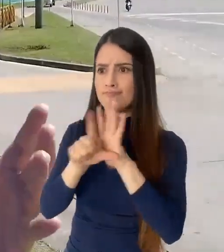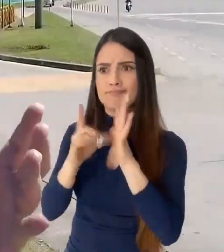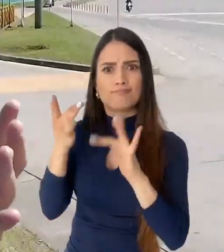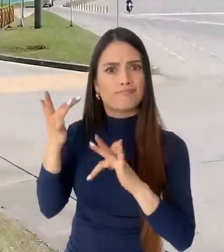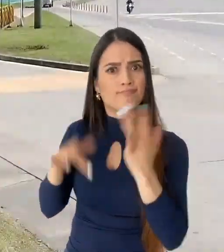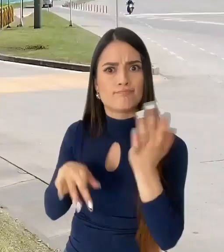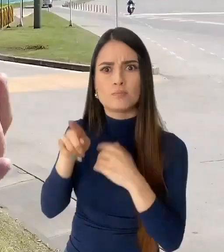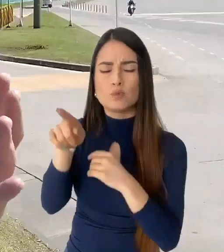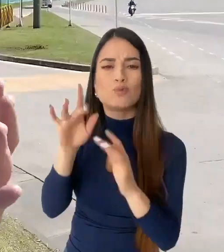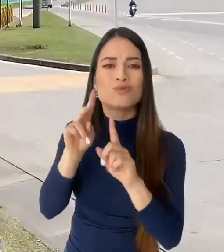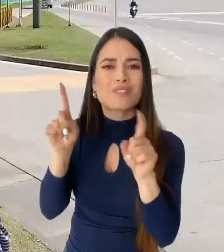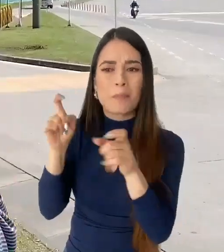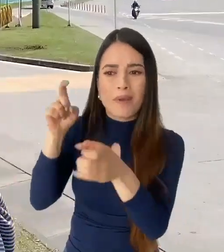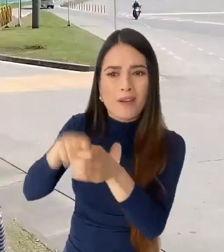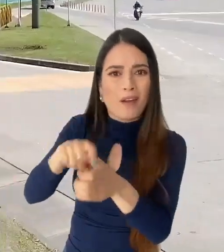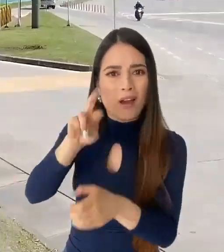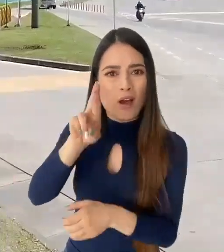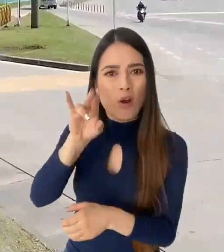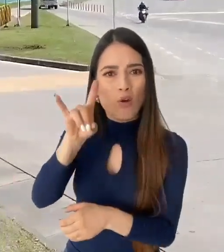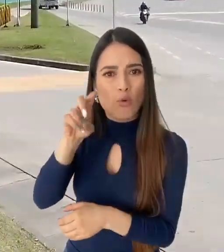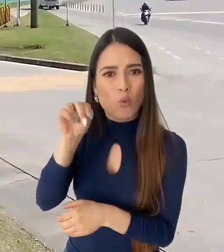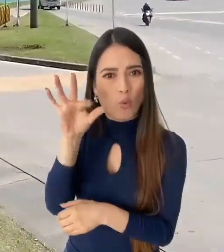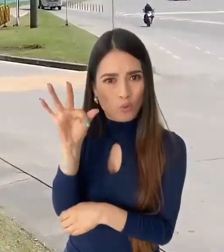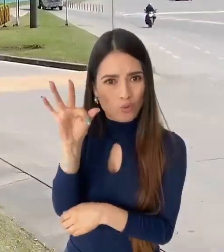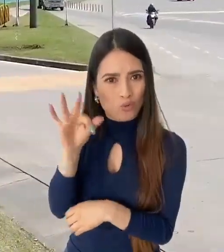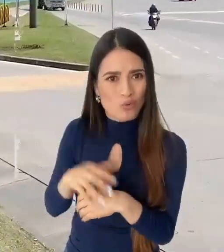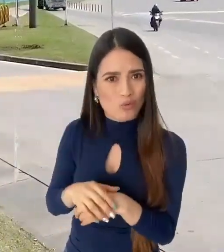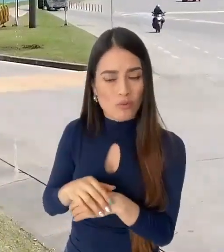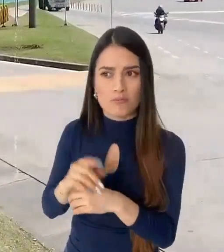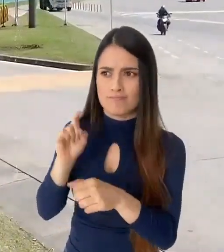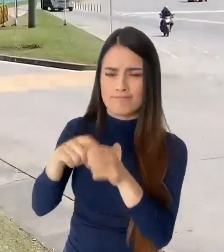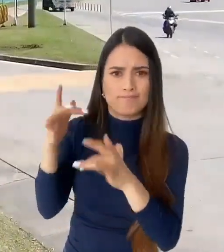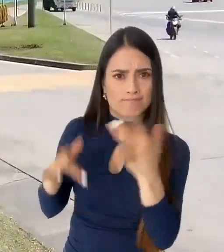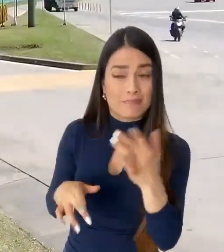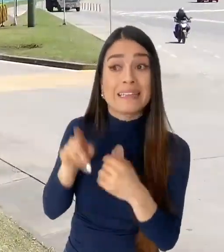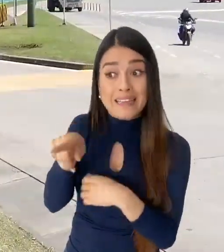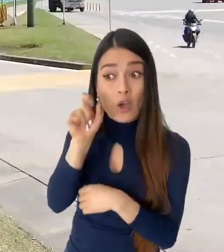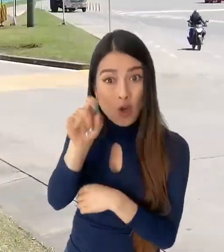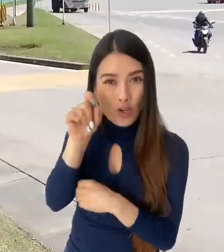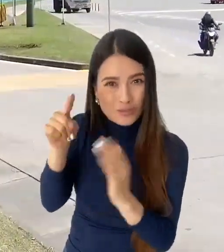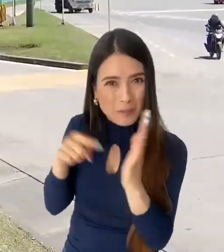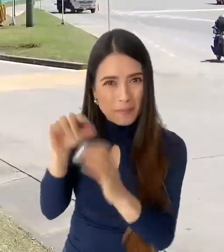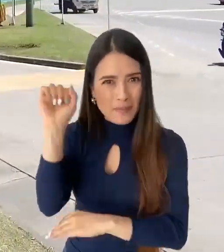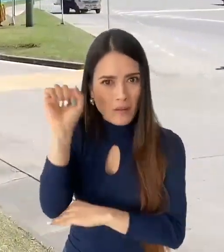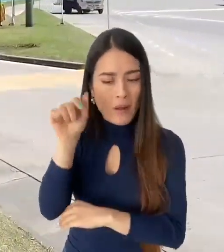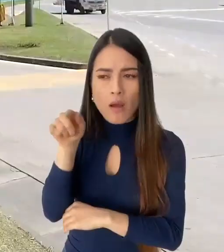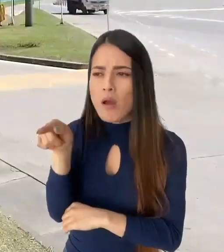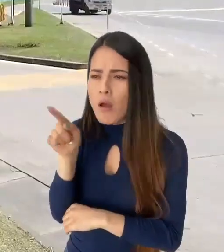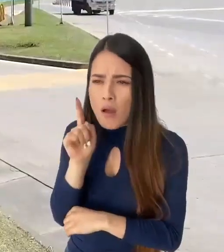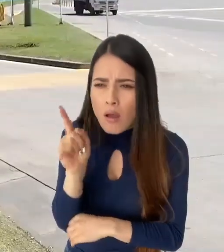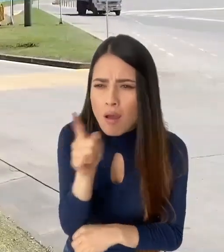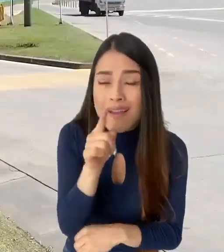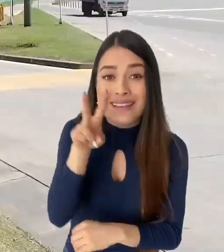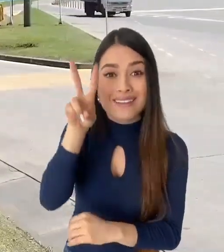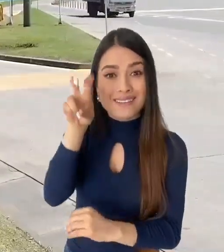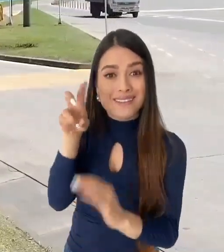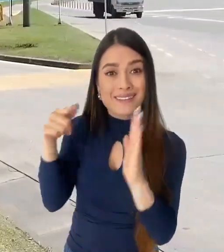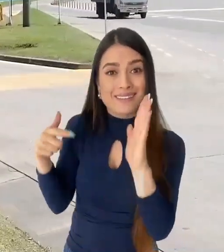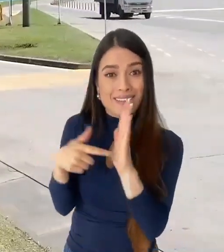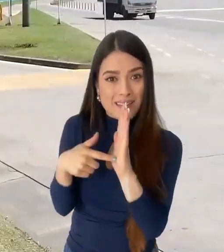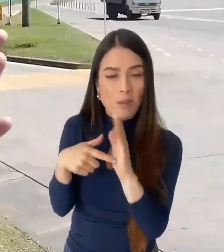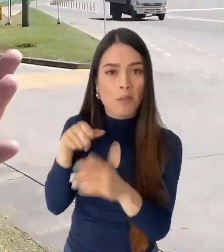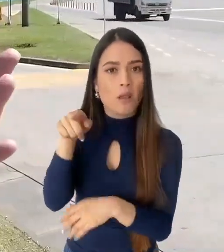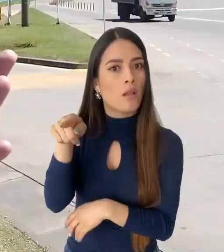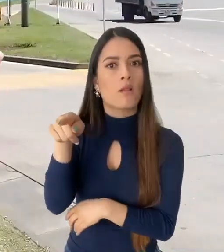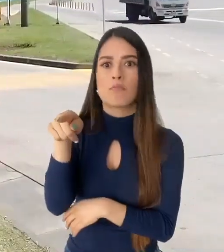inconsistencias relativas al registro en el Rut por ejemplo de estos 11.000 vehículos 7000